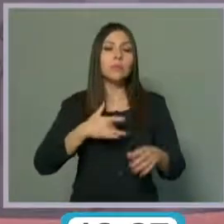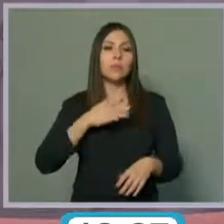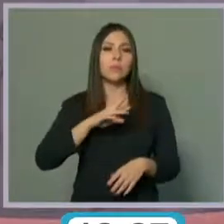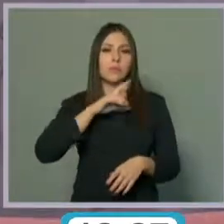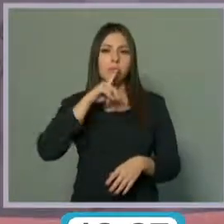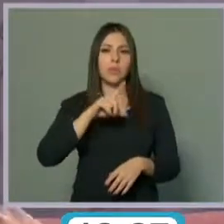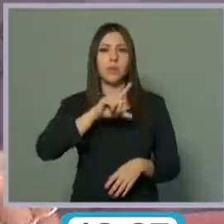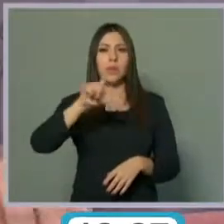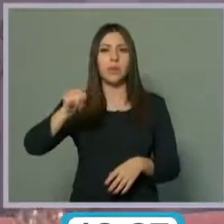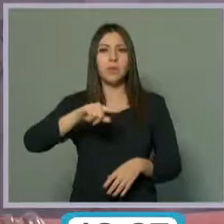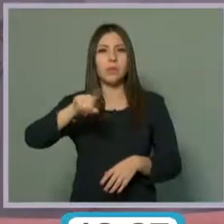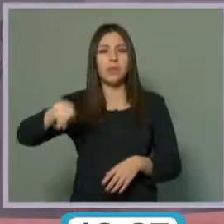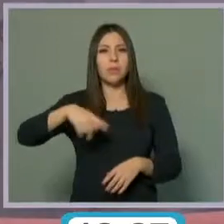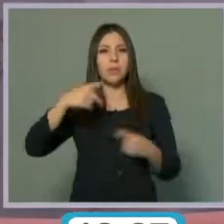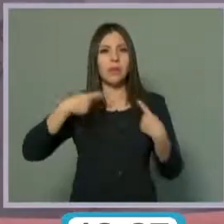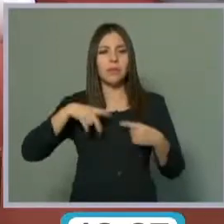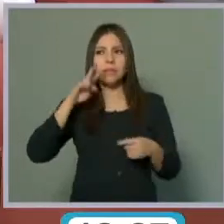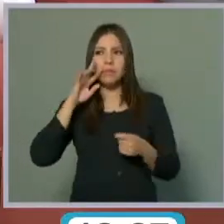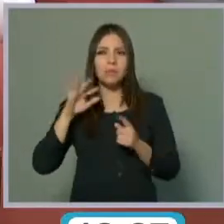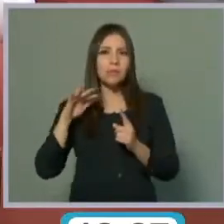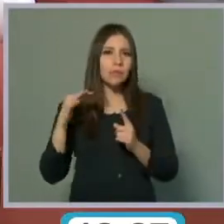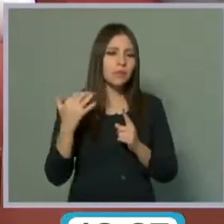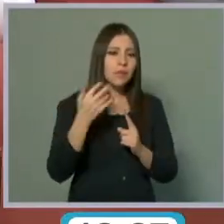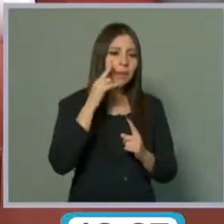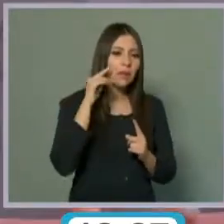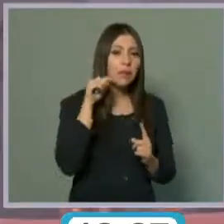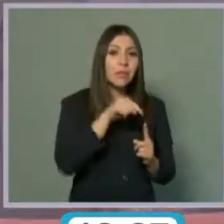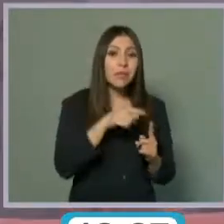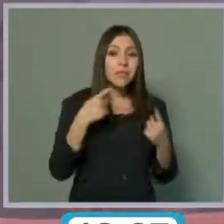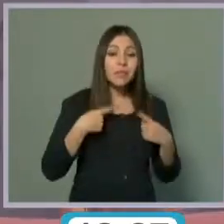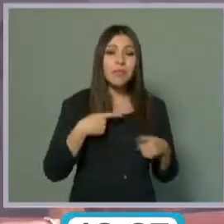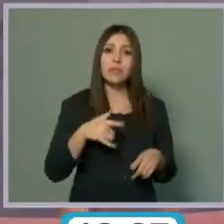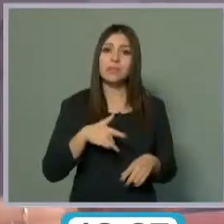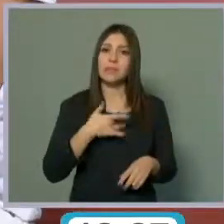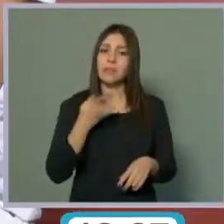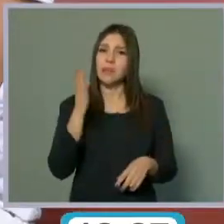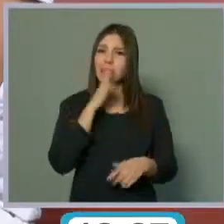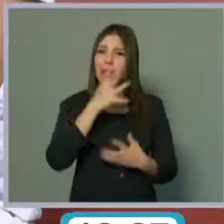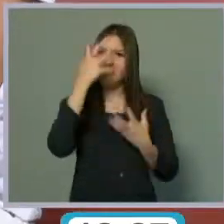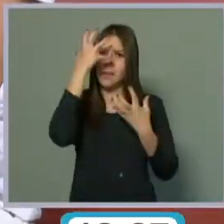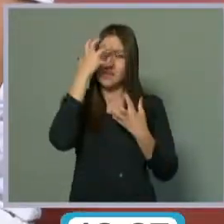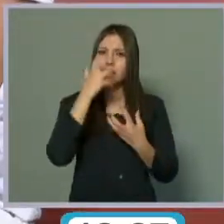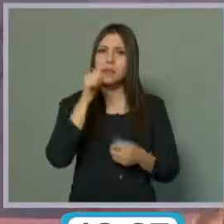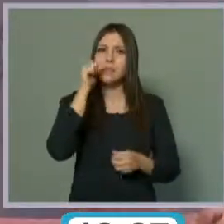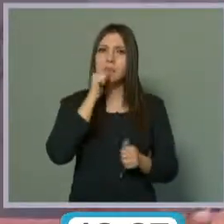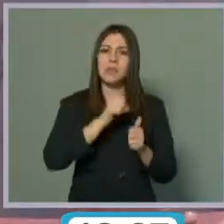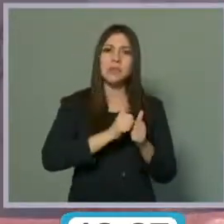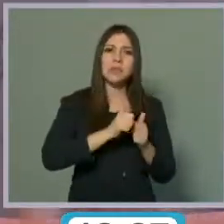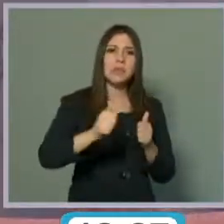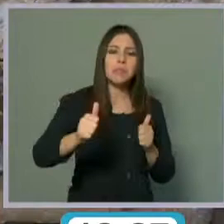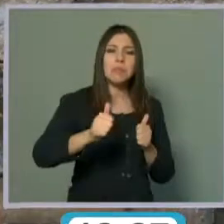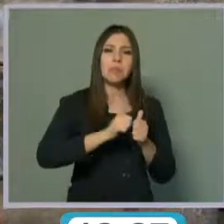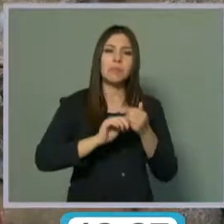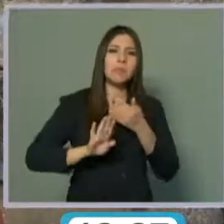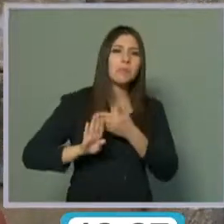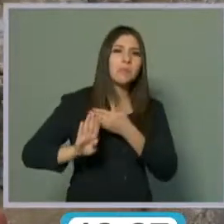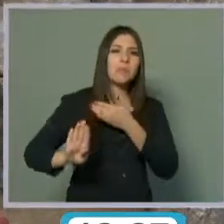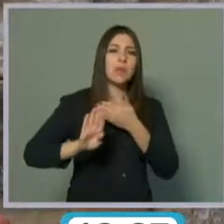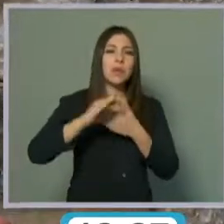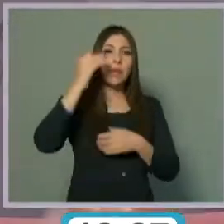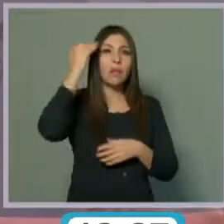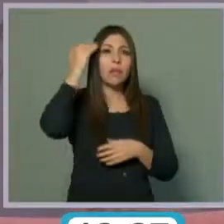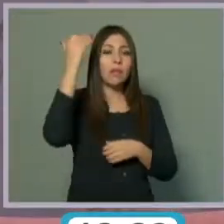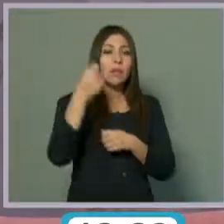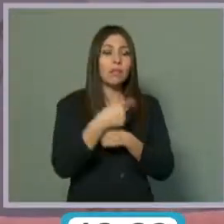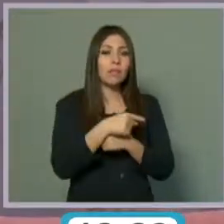entorno se da cuenta de que esta persona que le está pasando mal, le está pasando muy mal y se queda aislada por mucho tiempo, ojo, ahí es cuando